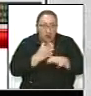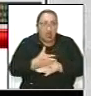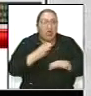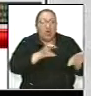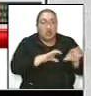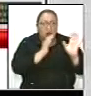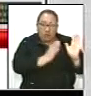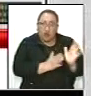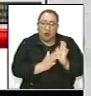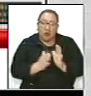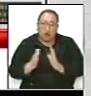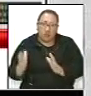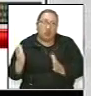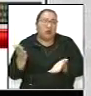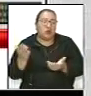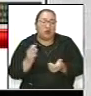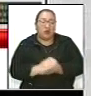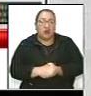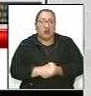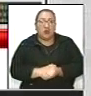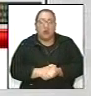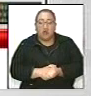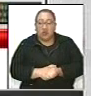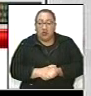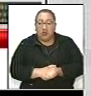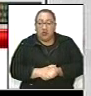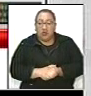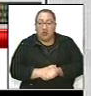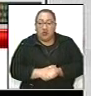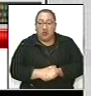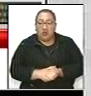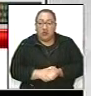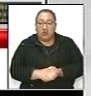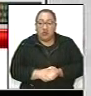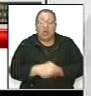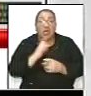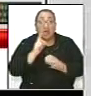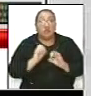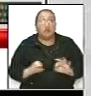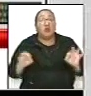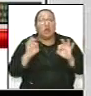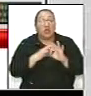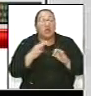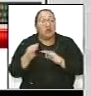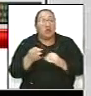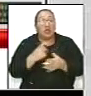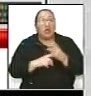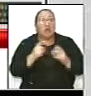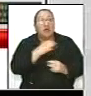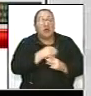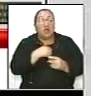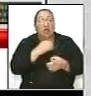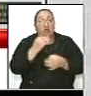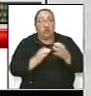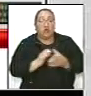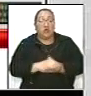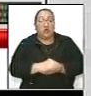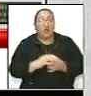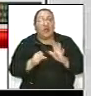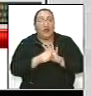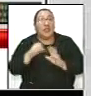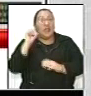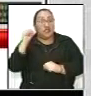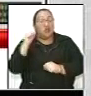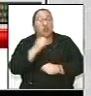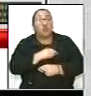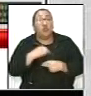haciéndolo de manera periódica, gradual, ordenada. Es importante mencionar que el Ministerio de Justicia y Derechos